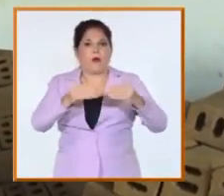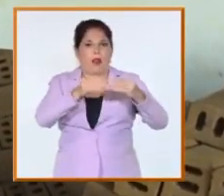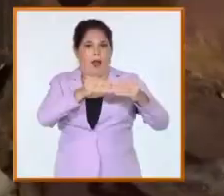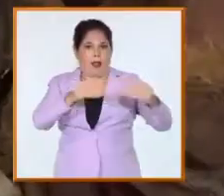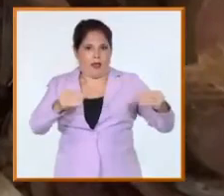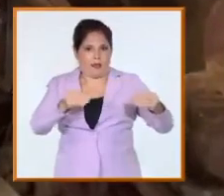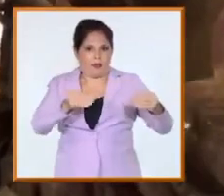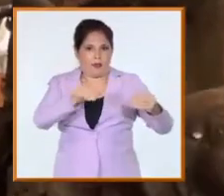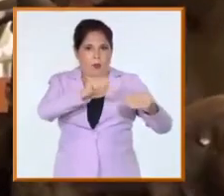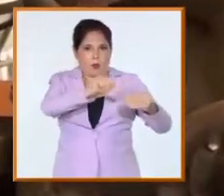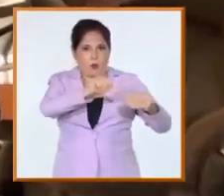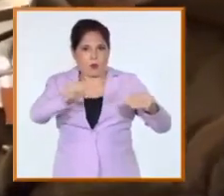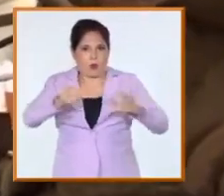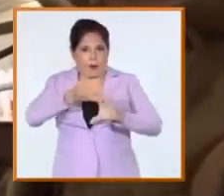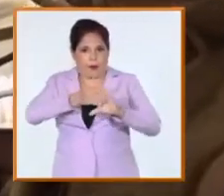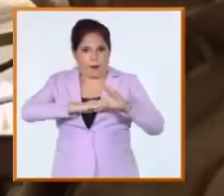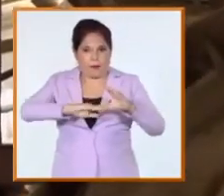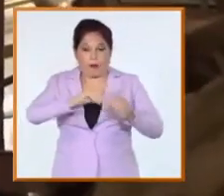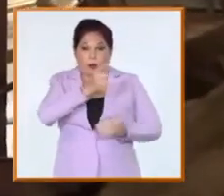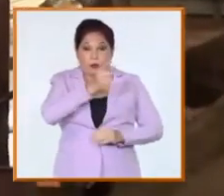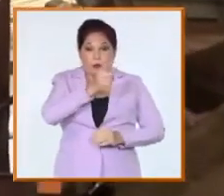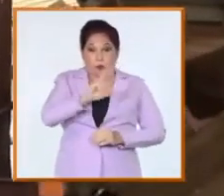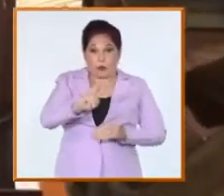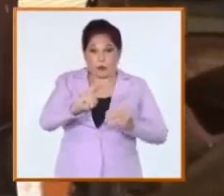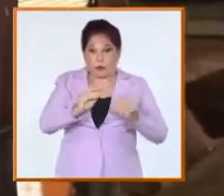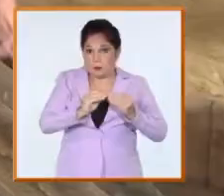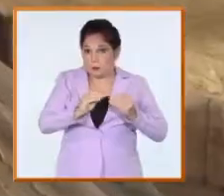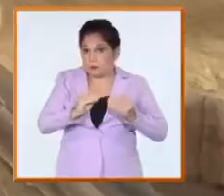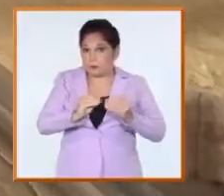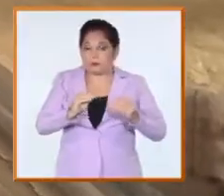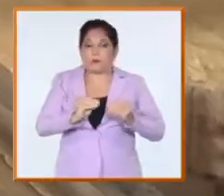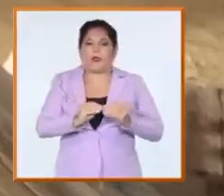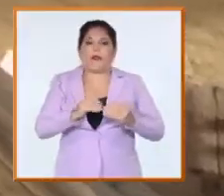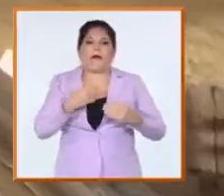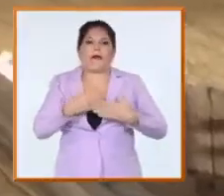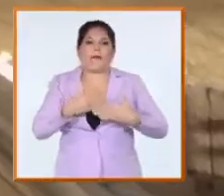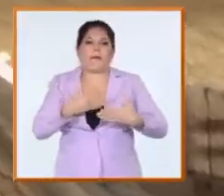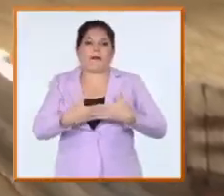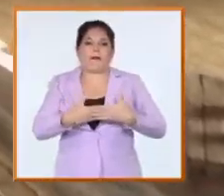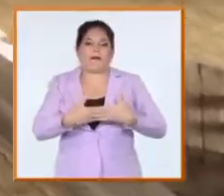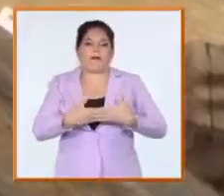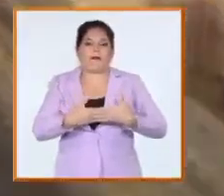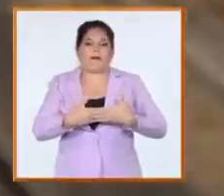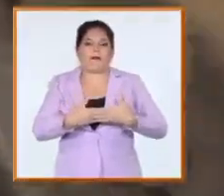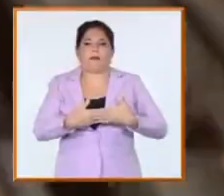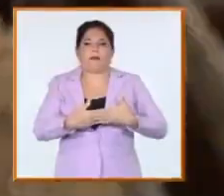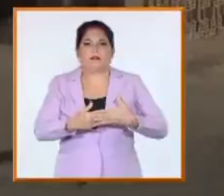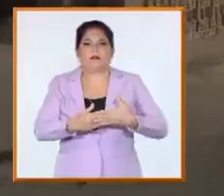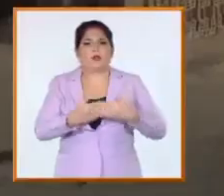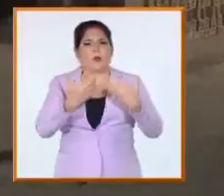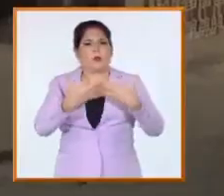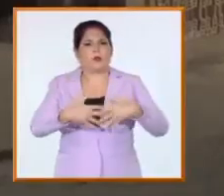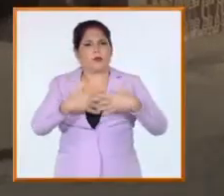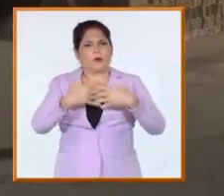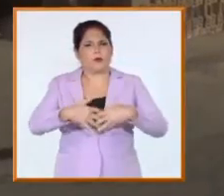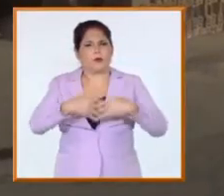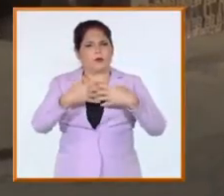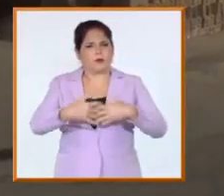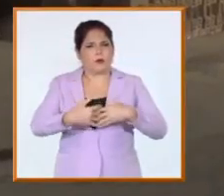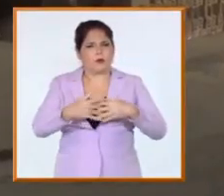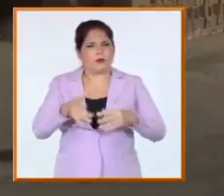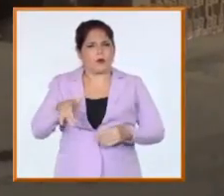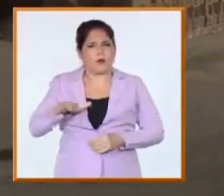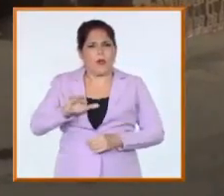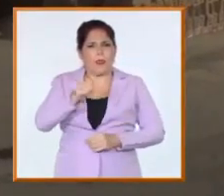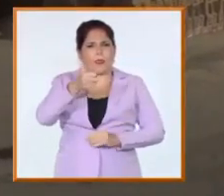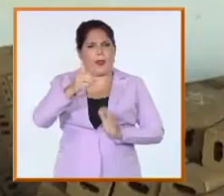de ellos 12 están vinculados a la web tenemos una capacidad de producción de pastillas diarias